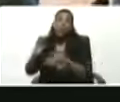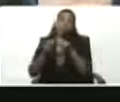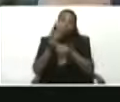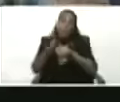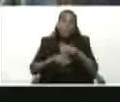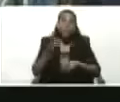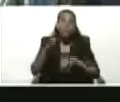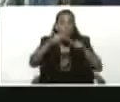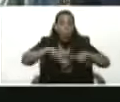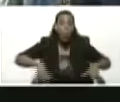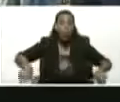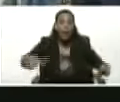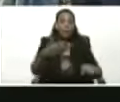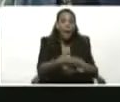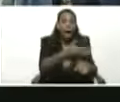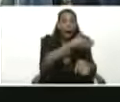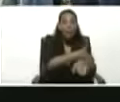hacer